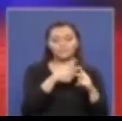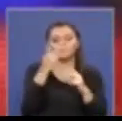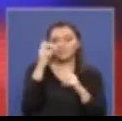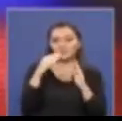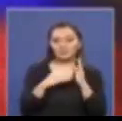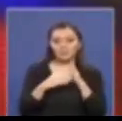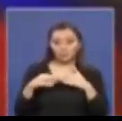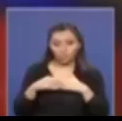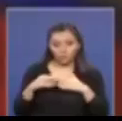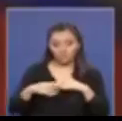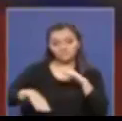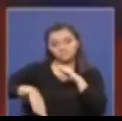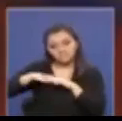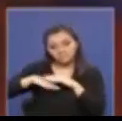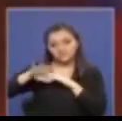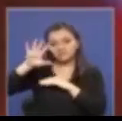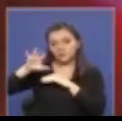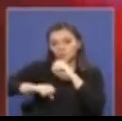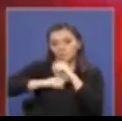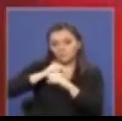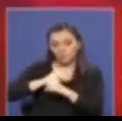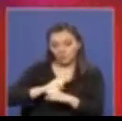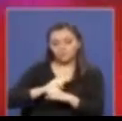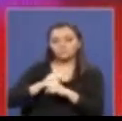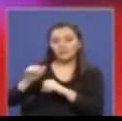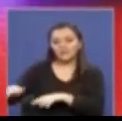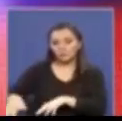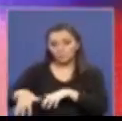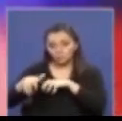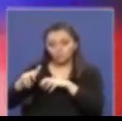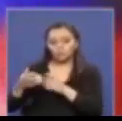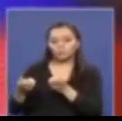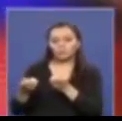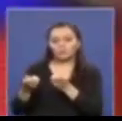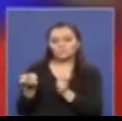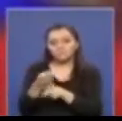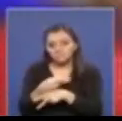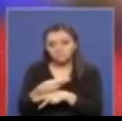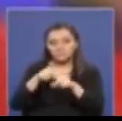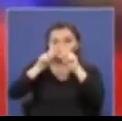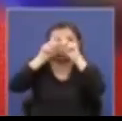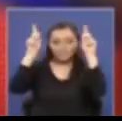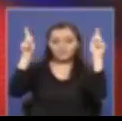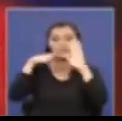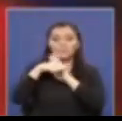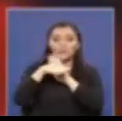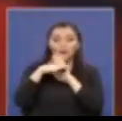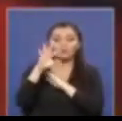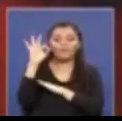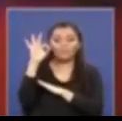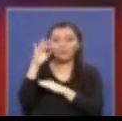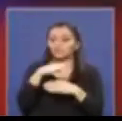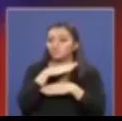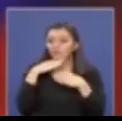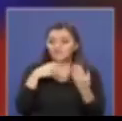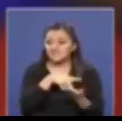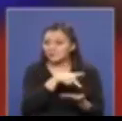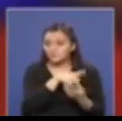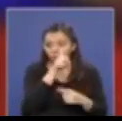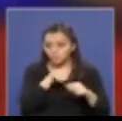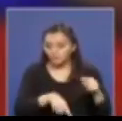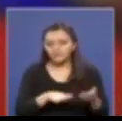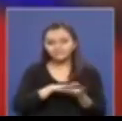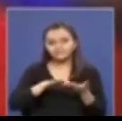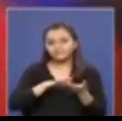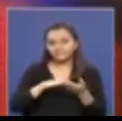para reestructuración de deuda, para agricultura. Se están reestructurando los propios créditos del Banco Nacional de Fomento. Además de que Carchi